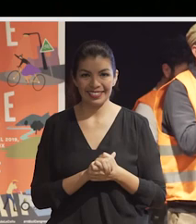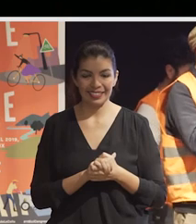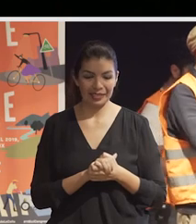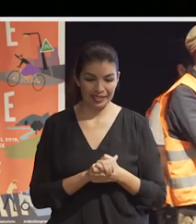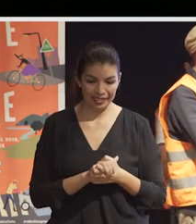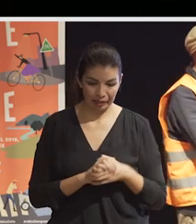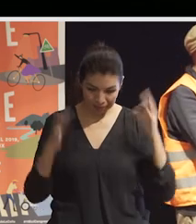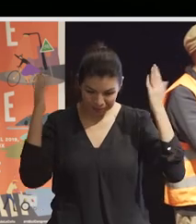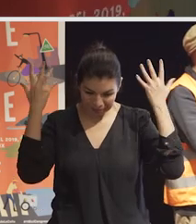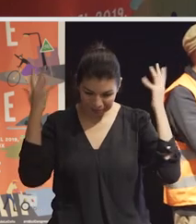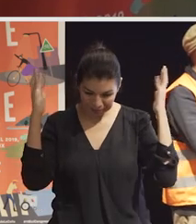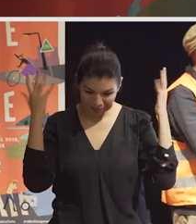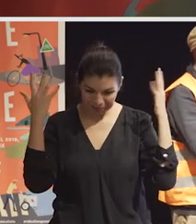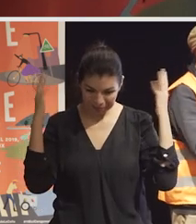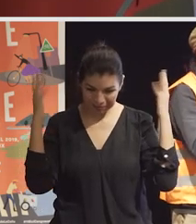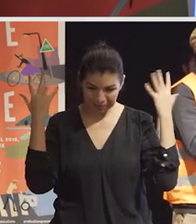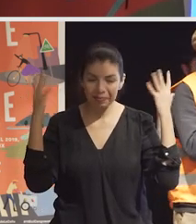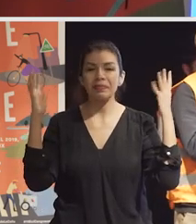un aplauso